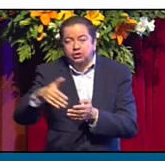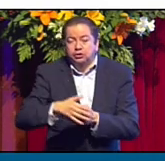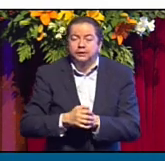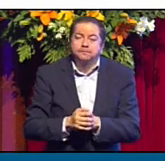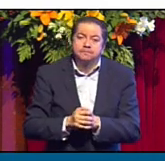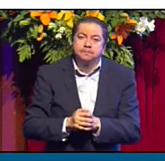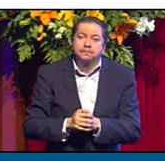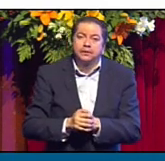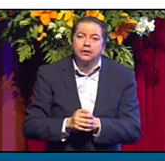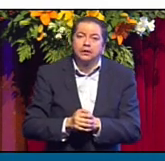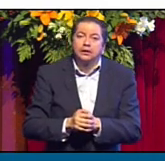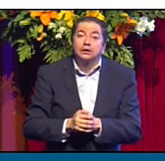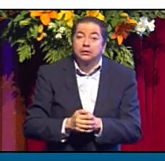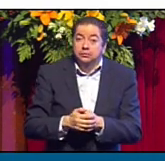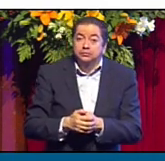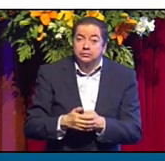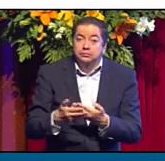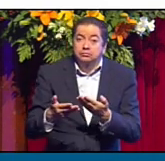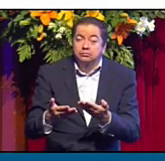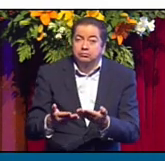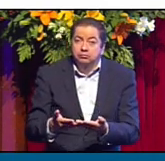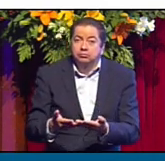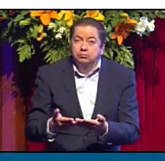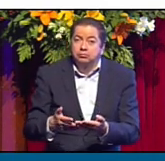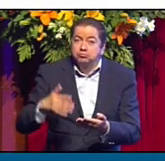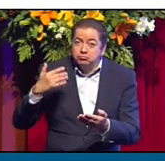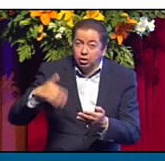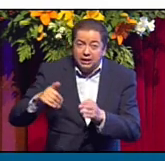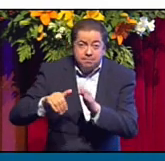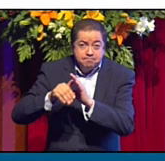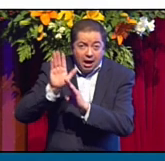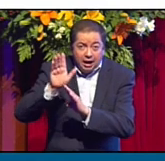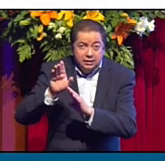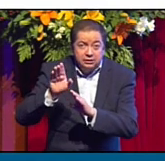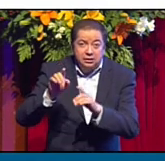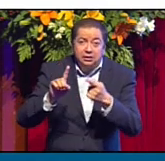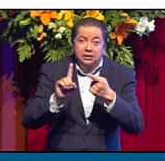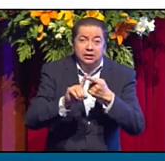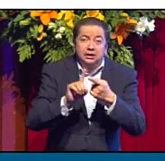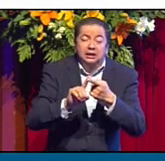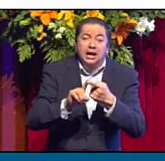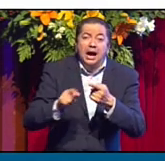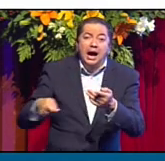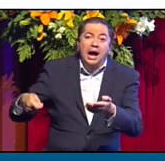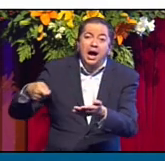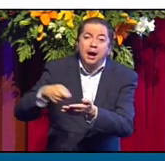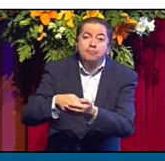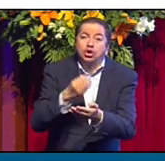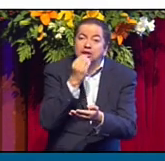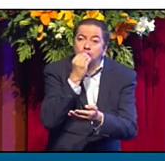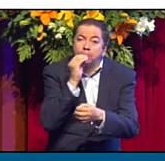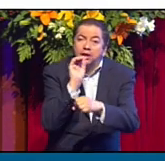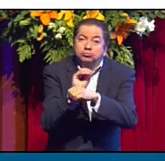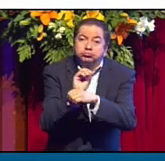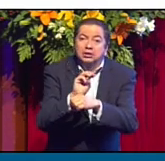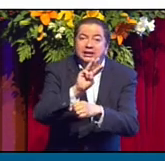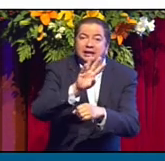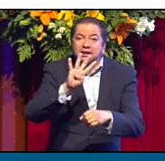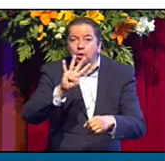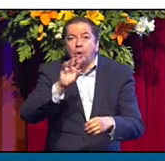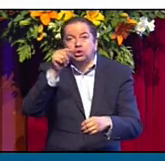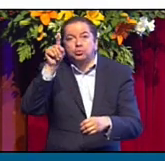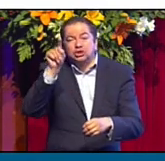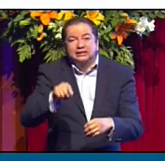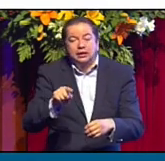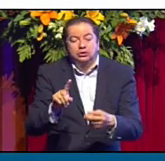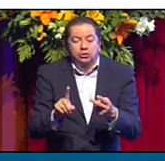pesos. Donde el importe más importante son el aporte en alimentos, con un 34%.